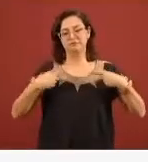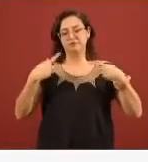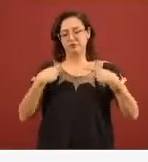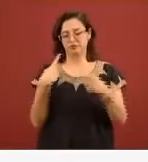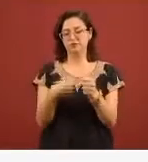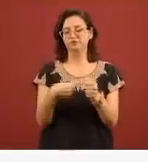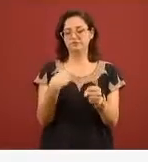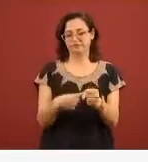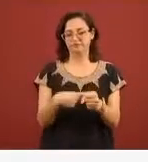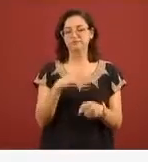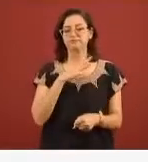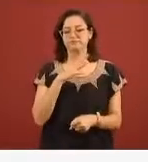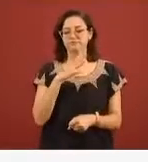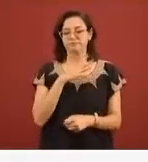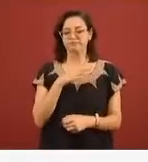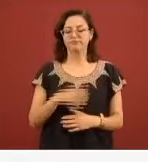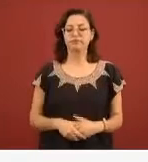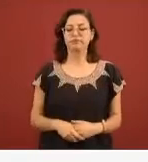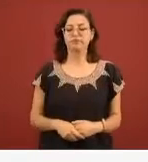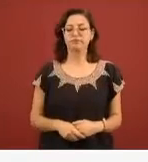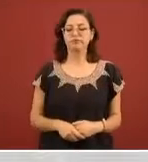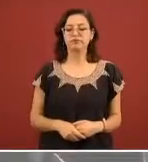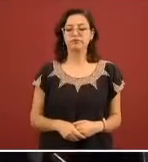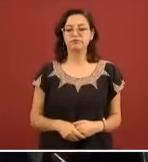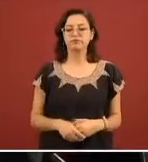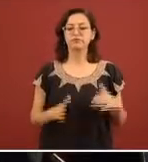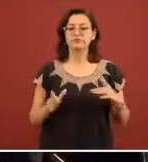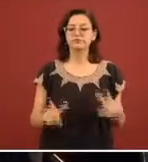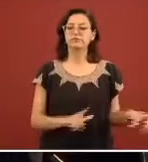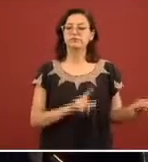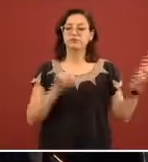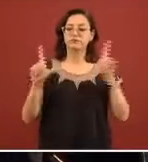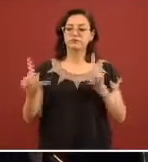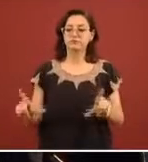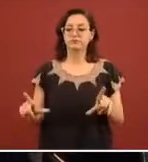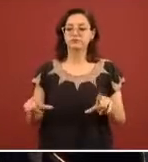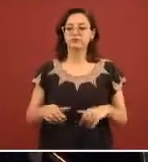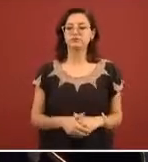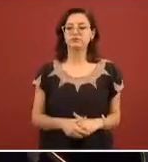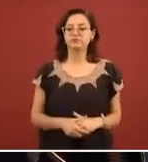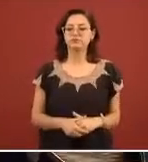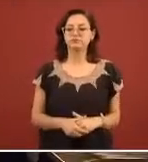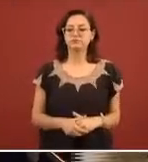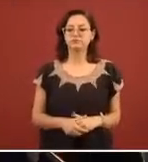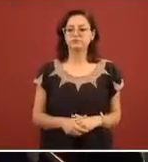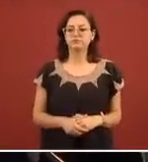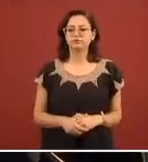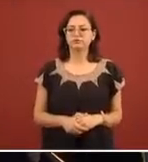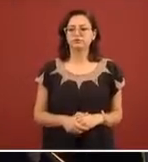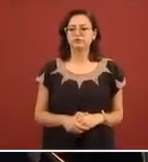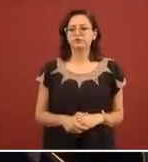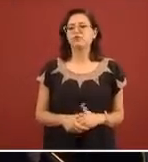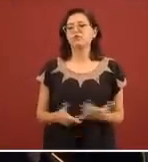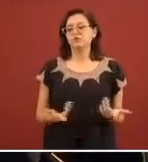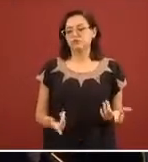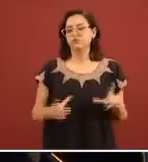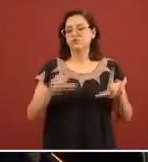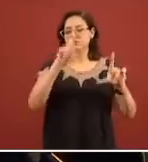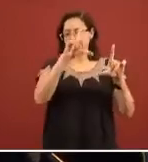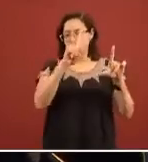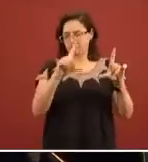de incidencia acumulada en el país. La siguiente diapositiva, por favor. Vamos a ver esta tasa de